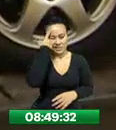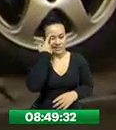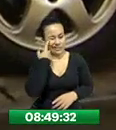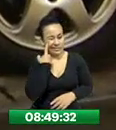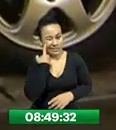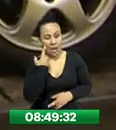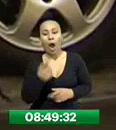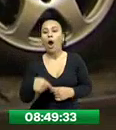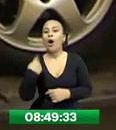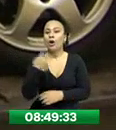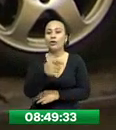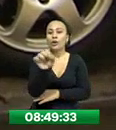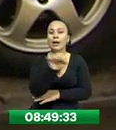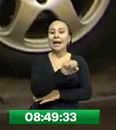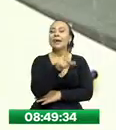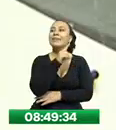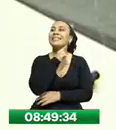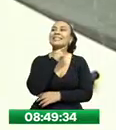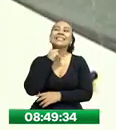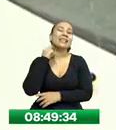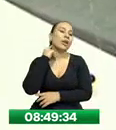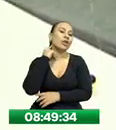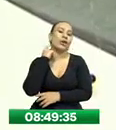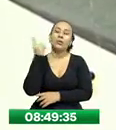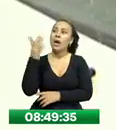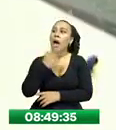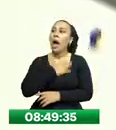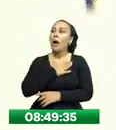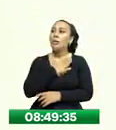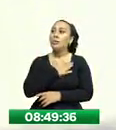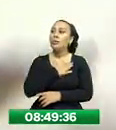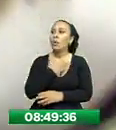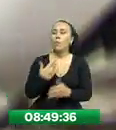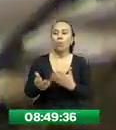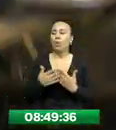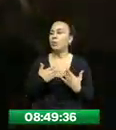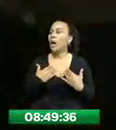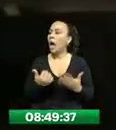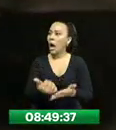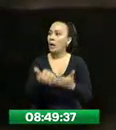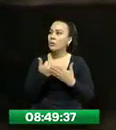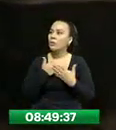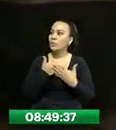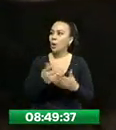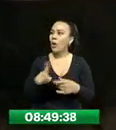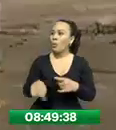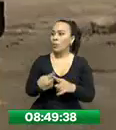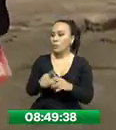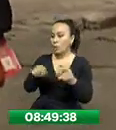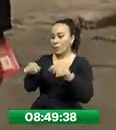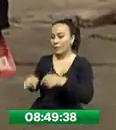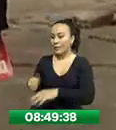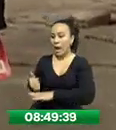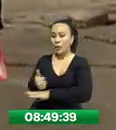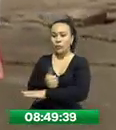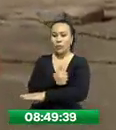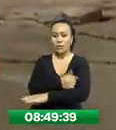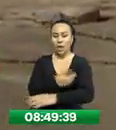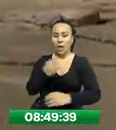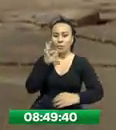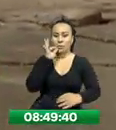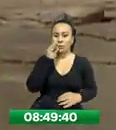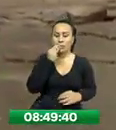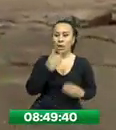chofer del otro carro es un sacerdote, que aún asustado colaboró con el procedimiento legal cuando llegó personal de la Autoridad de Tránsito